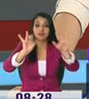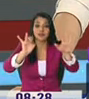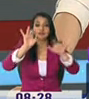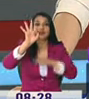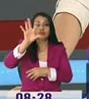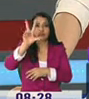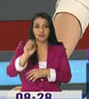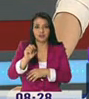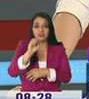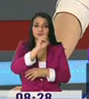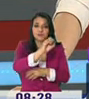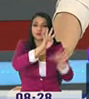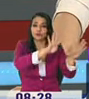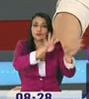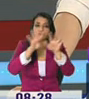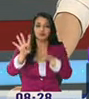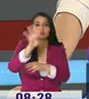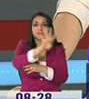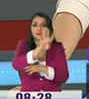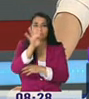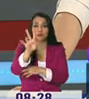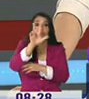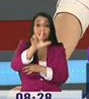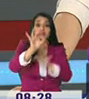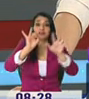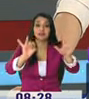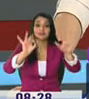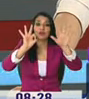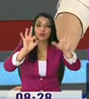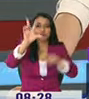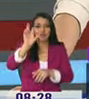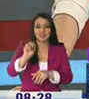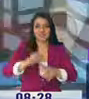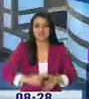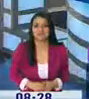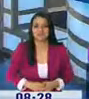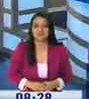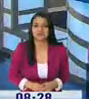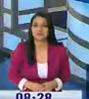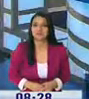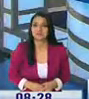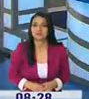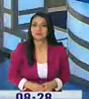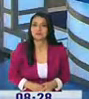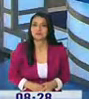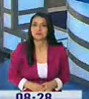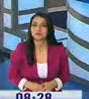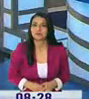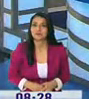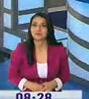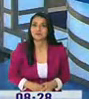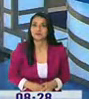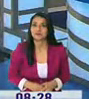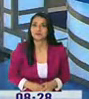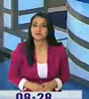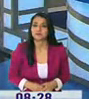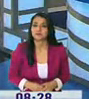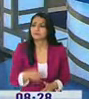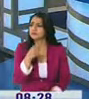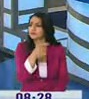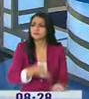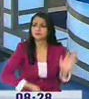099-4437-830, 099-4437-830. Muy bien. Es una maravilla. Oye, aquí es ese restaurante